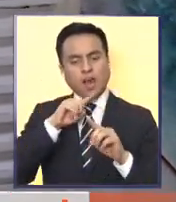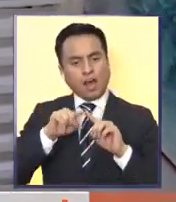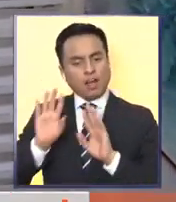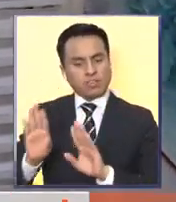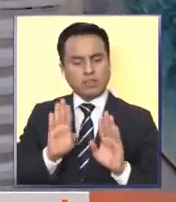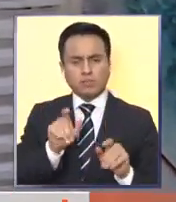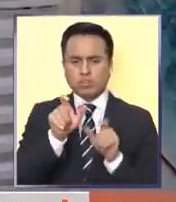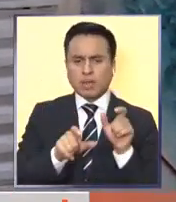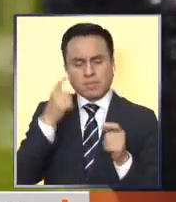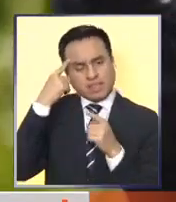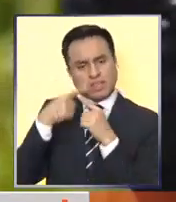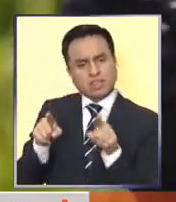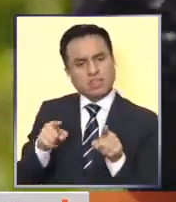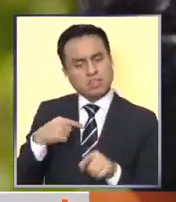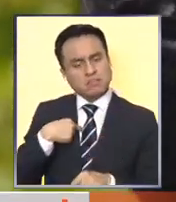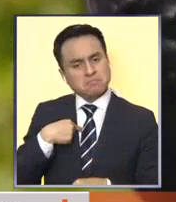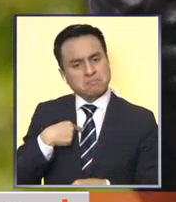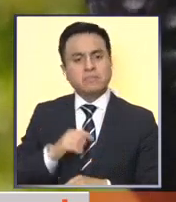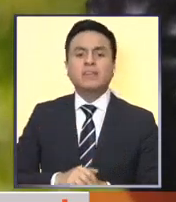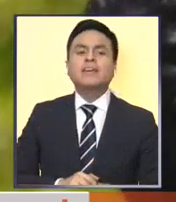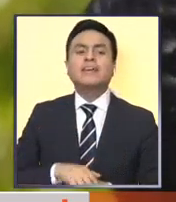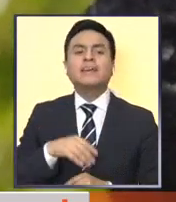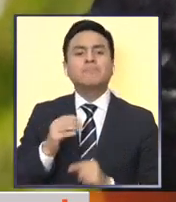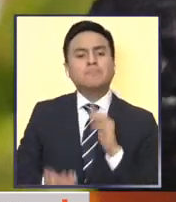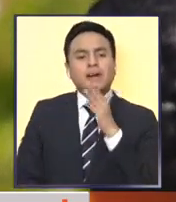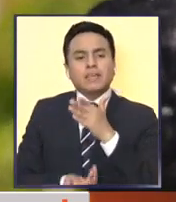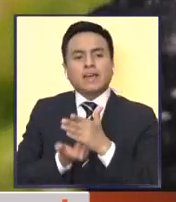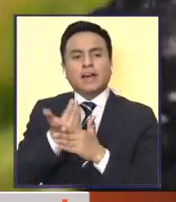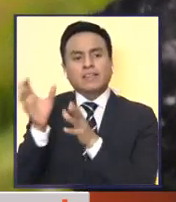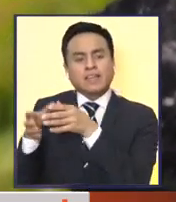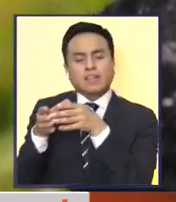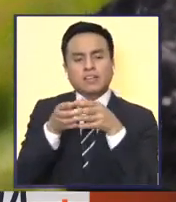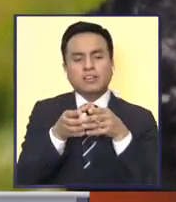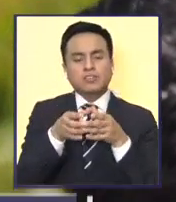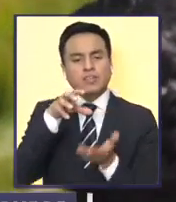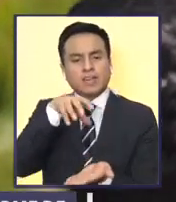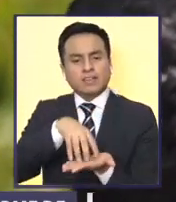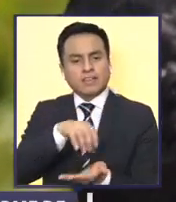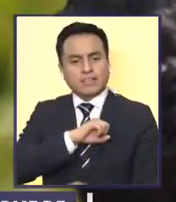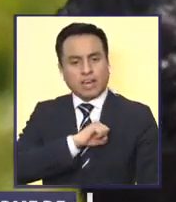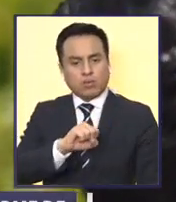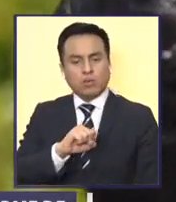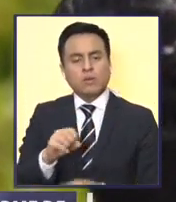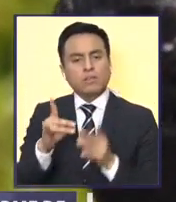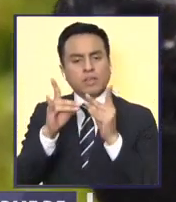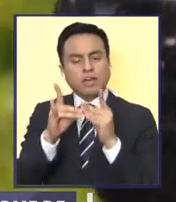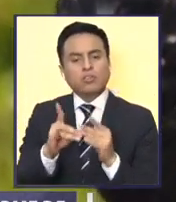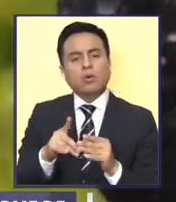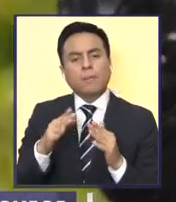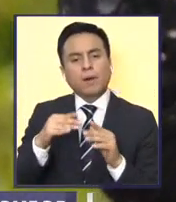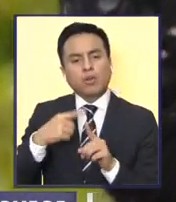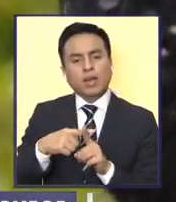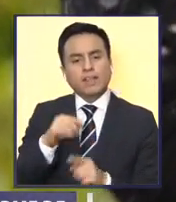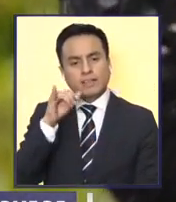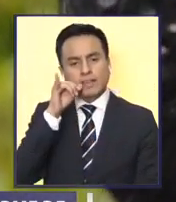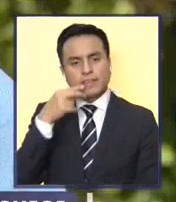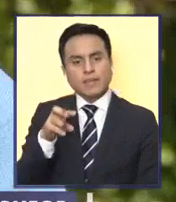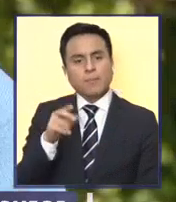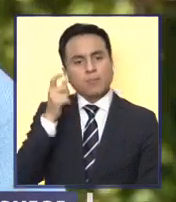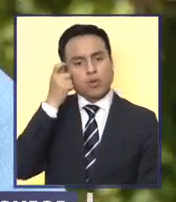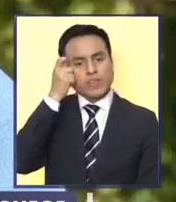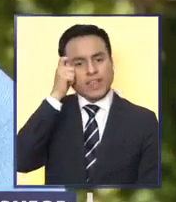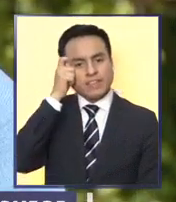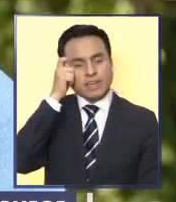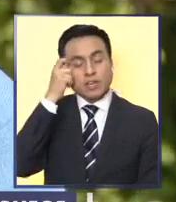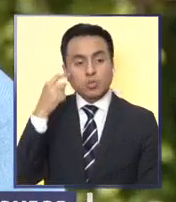demás pensaran distinto de ti. Durante la mañana será trasladado a la ciudad de Santiago y será velado en la parroquia italiana de Providencia, donde